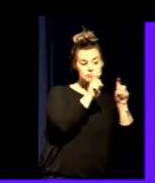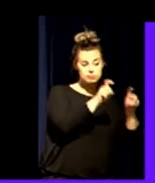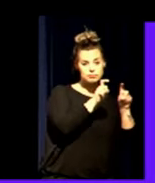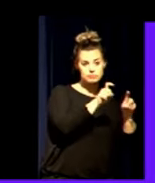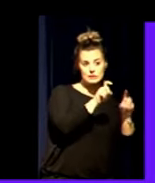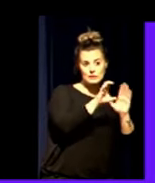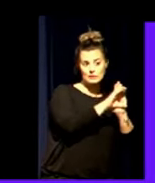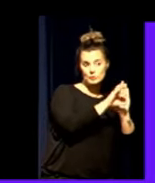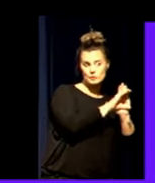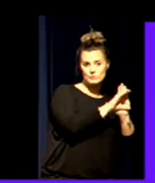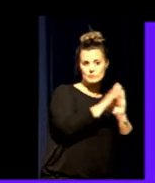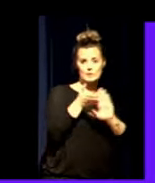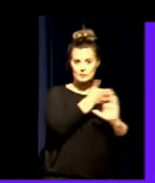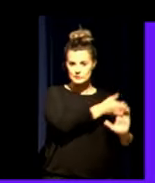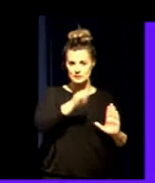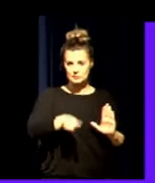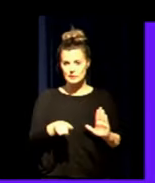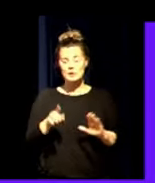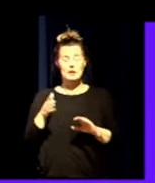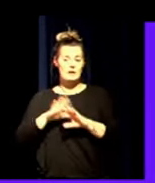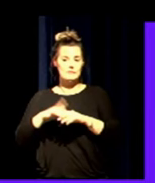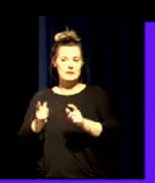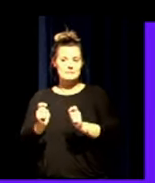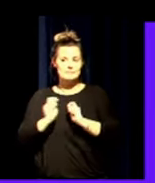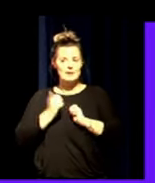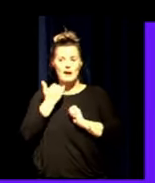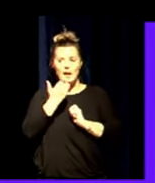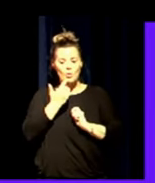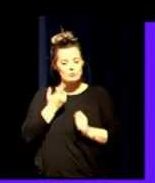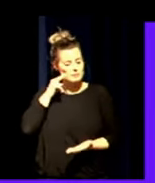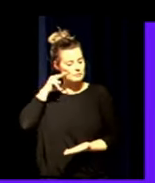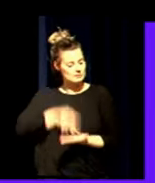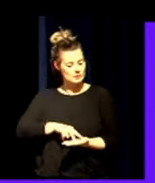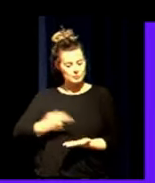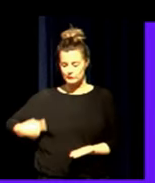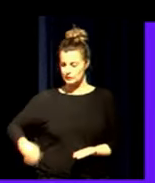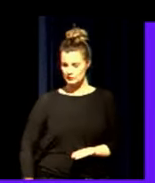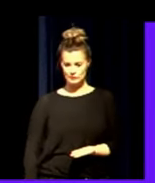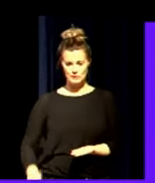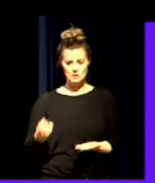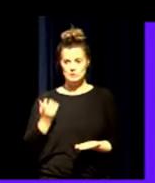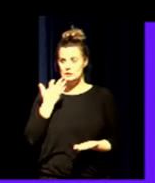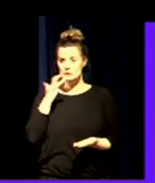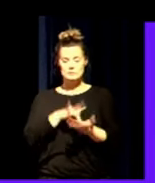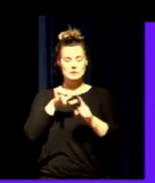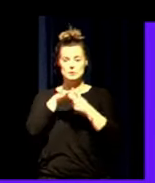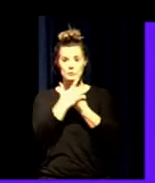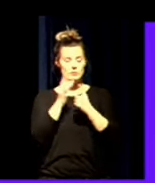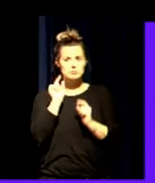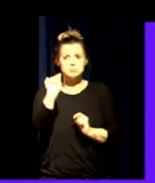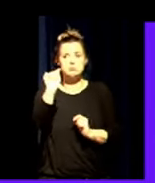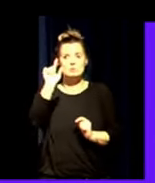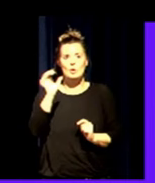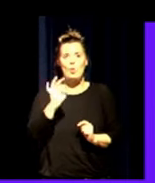del alumnado y de nuestra carrera profesional, con un reconocimiento, ¿no?, en momentos específicos y como